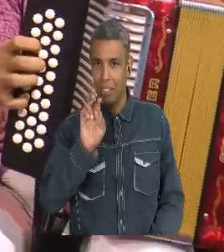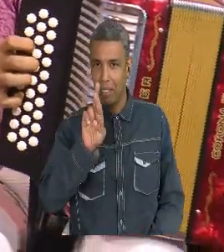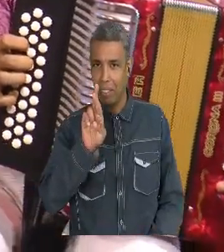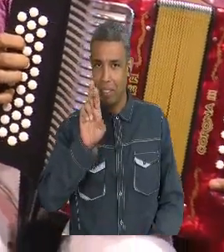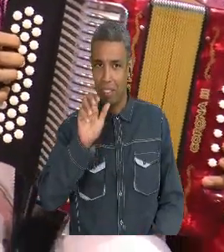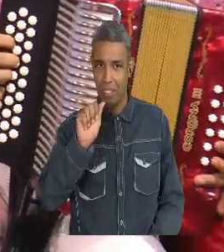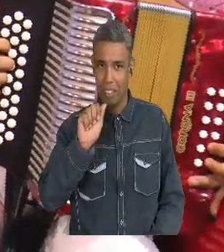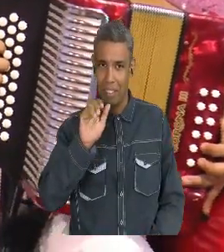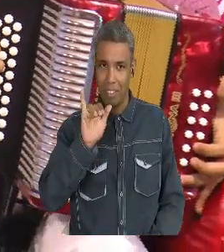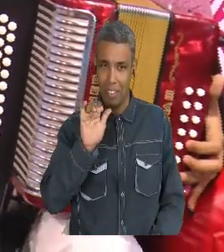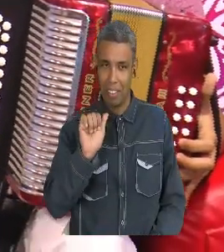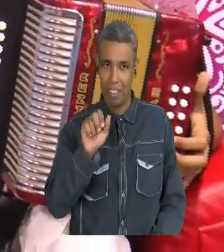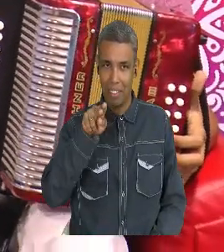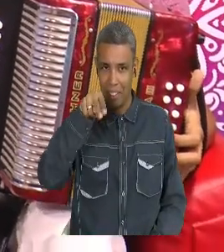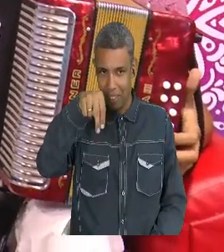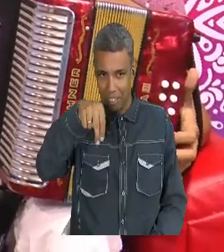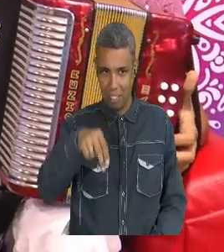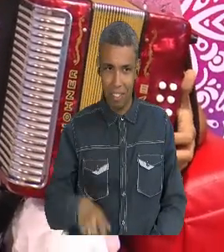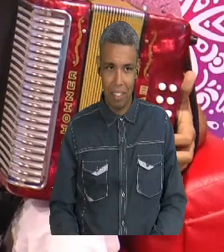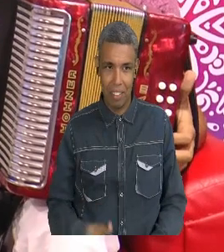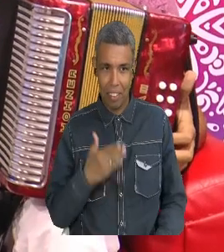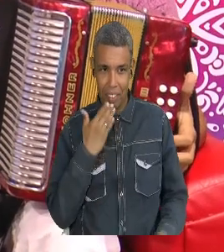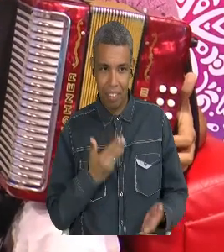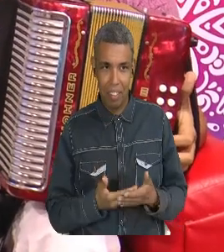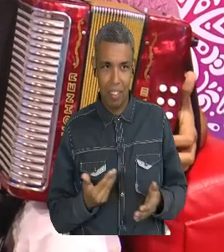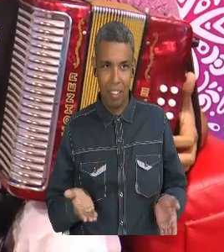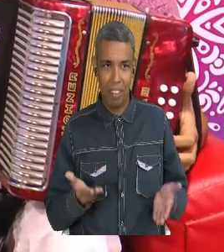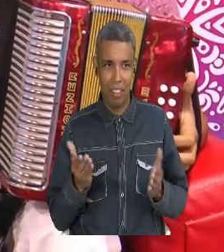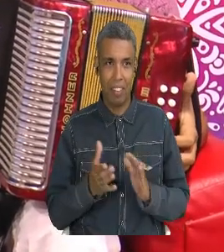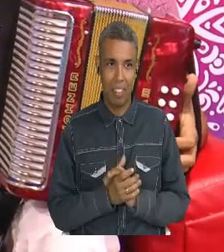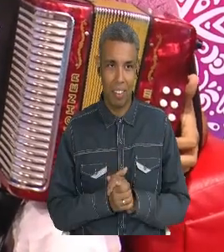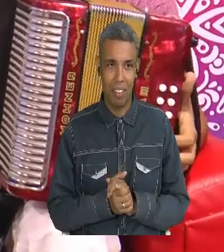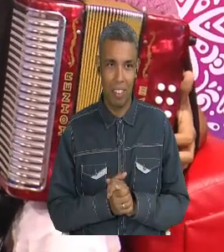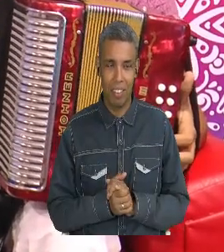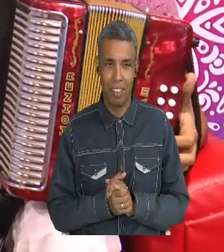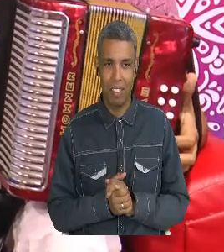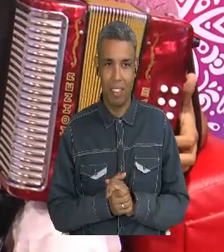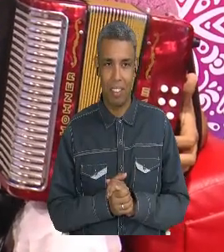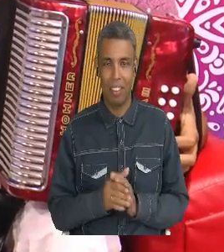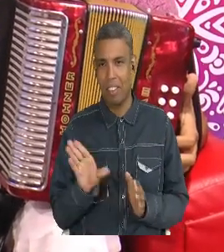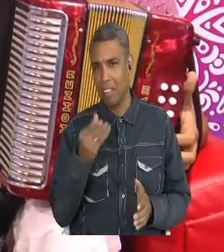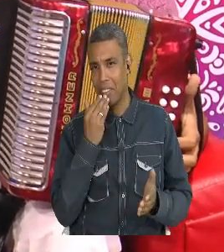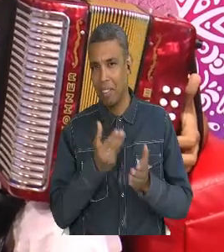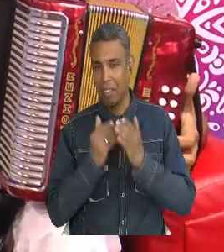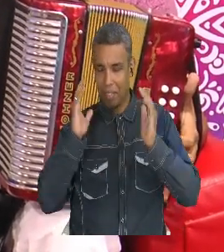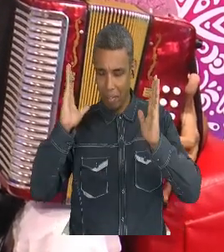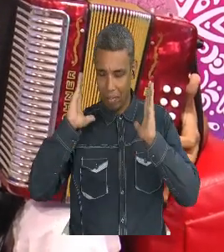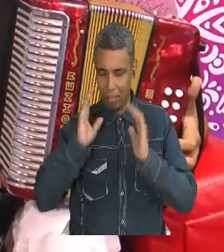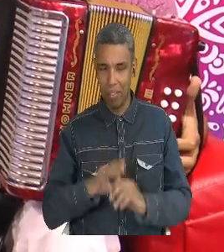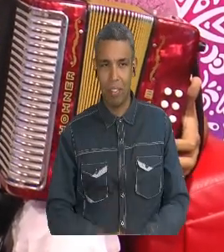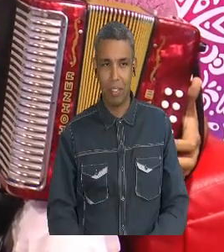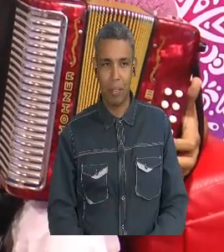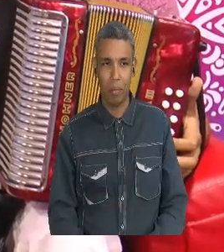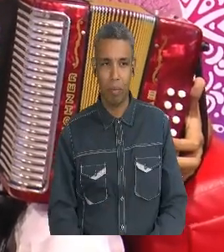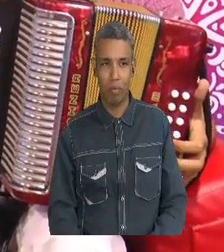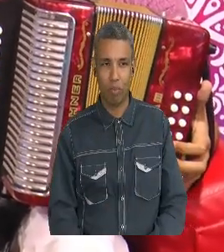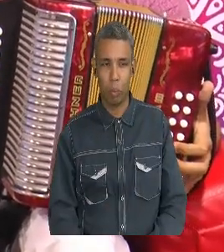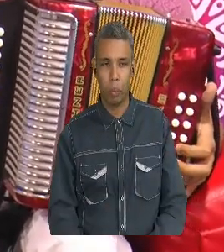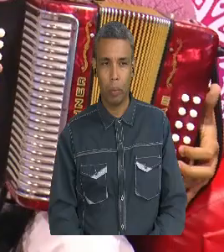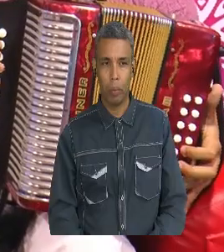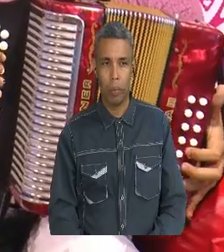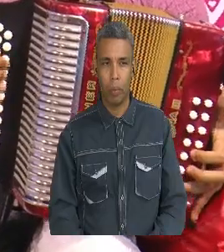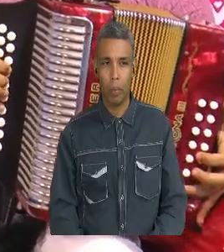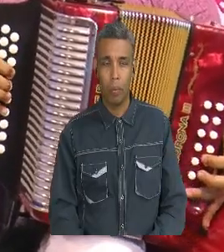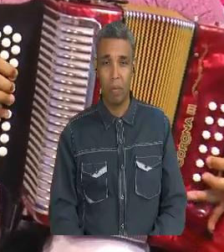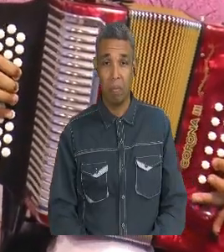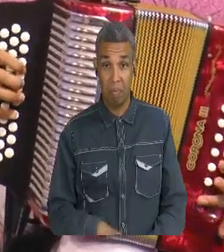Muchas gracias también por estar hoy acá en nuestro programa, bienvenido. Muchas gracias por la invitación y a todos los televidentes que nos ven a esta hora. Bueno, les tengo un